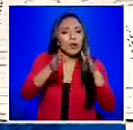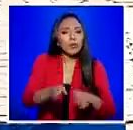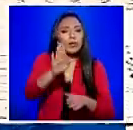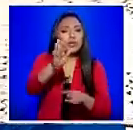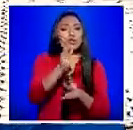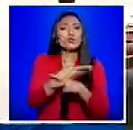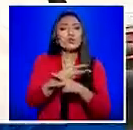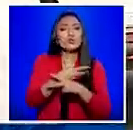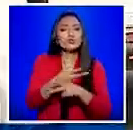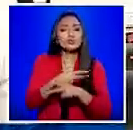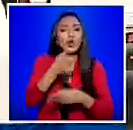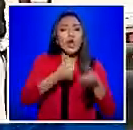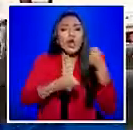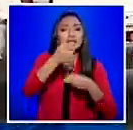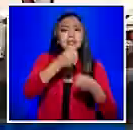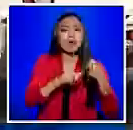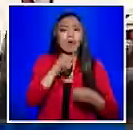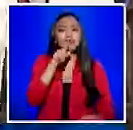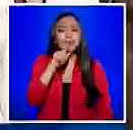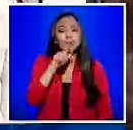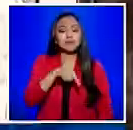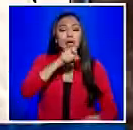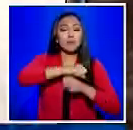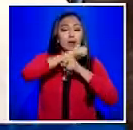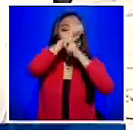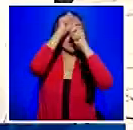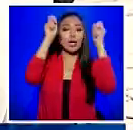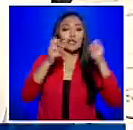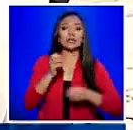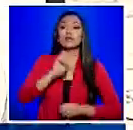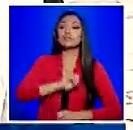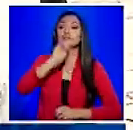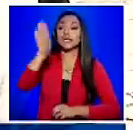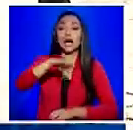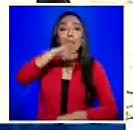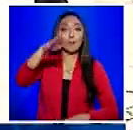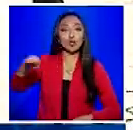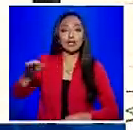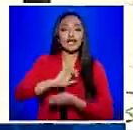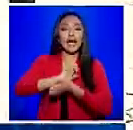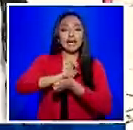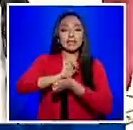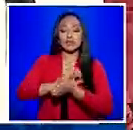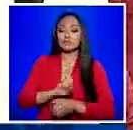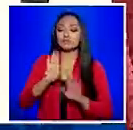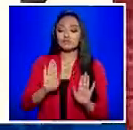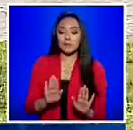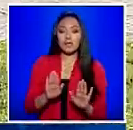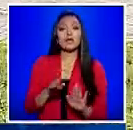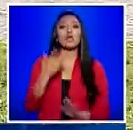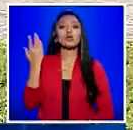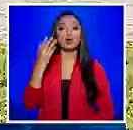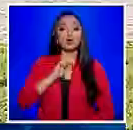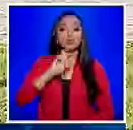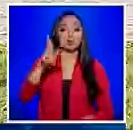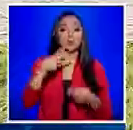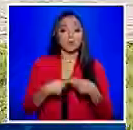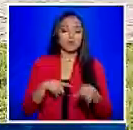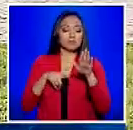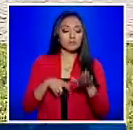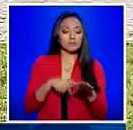de Cotopaxi. La familia madrugó a entregar un pedido de quesos en su camioneta, pero al detener el auto en el sector de Venecia, en el sur de